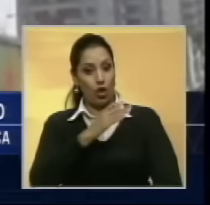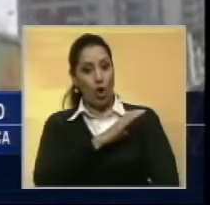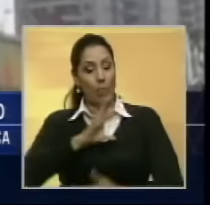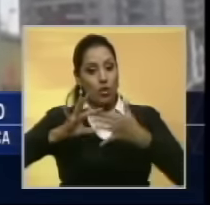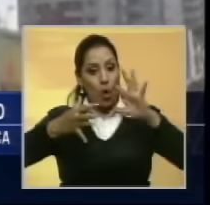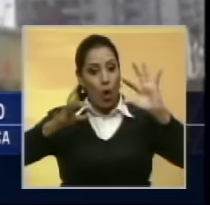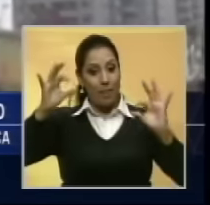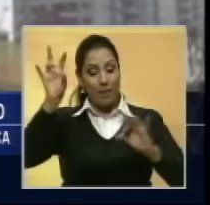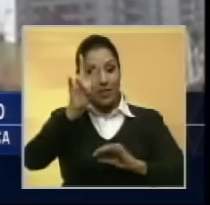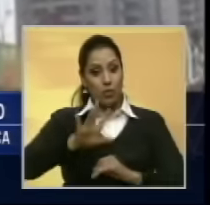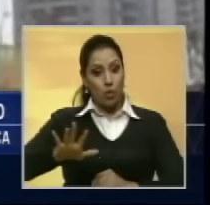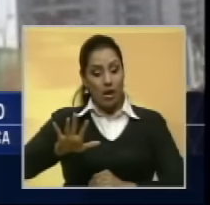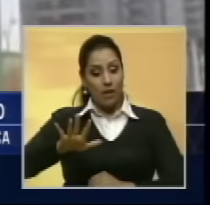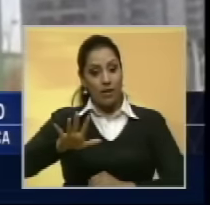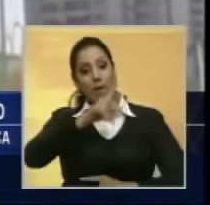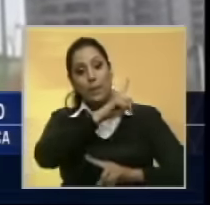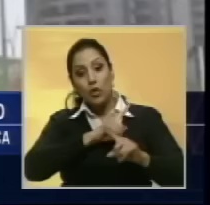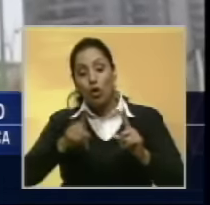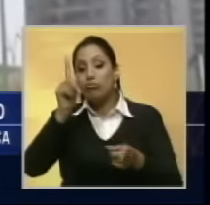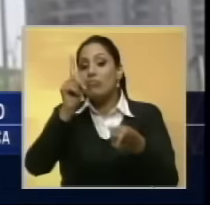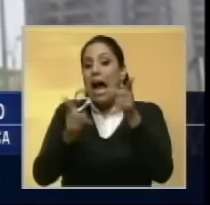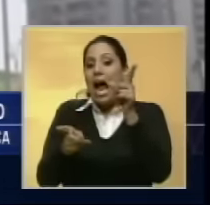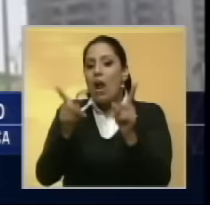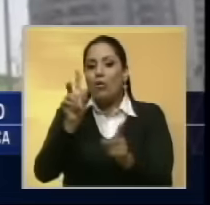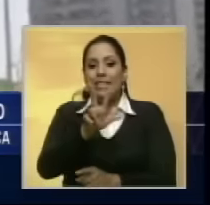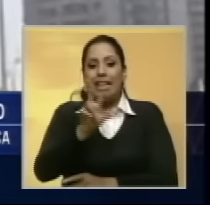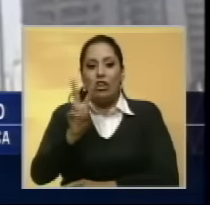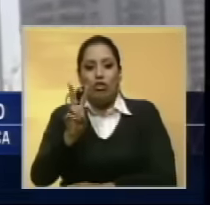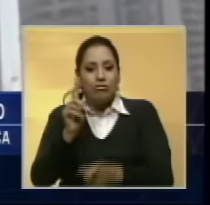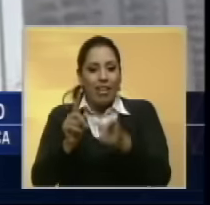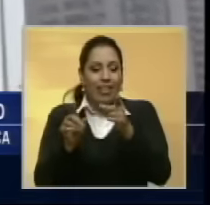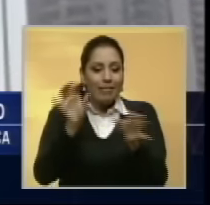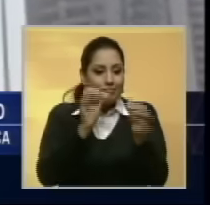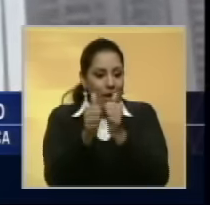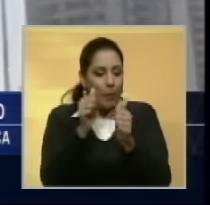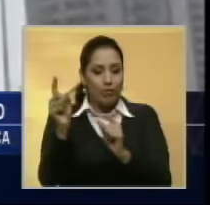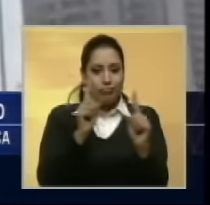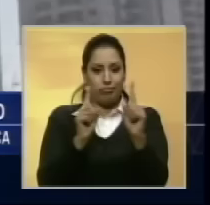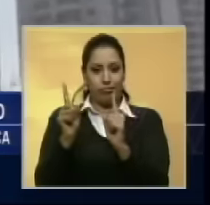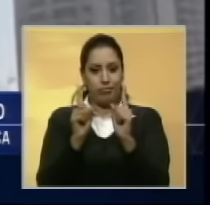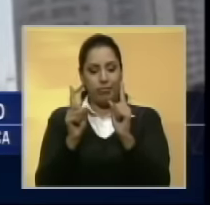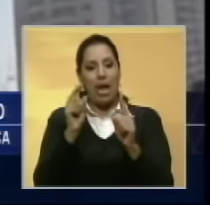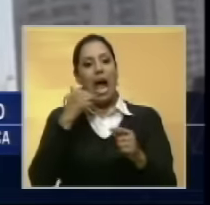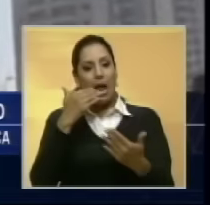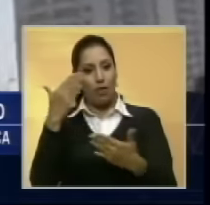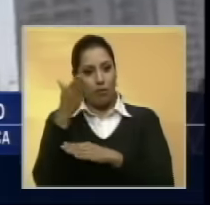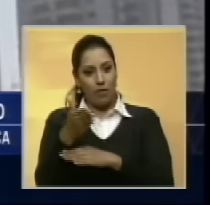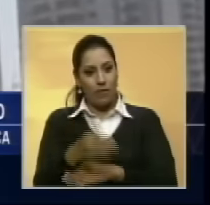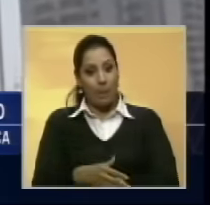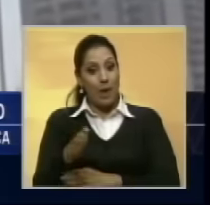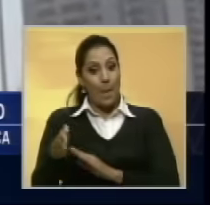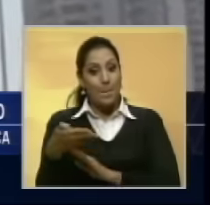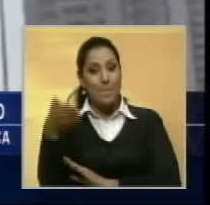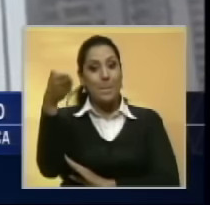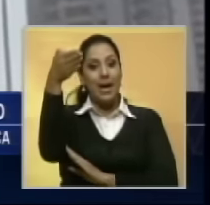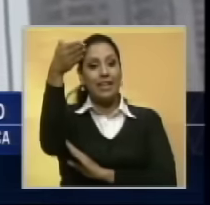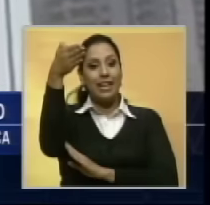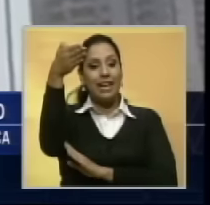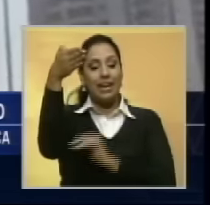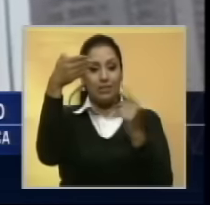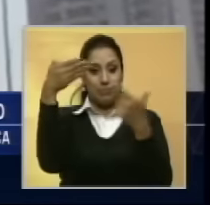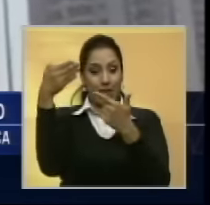Olímpico Venezolano, Eduardo Álvarez, y algunos de los 32 deportistas que ya se encuentran en la nación carioca. La bandera ocupó su espacio